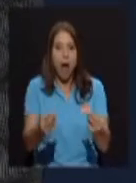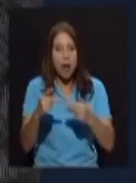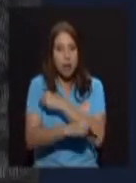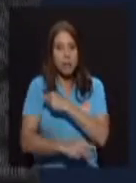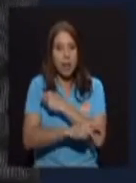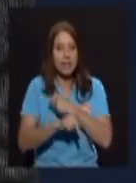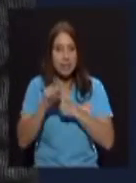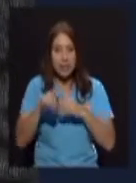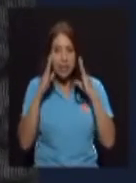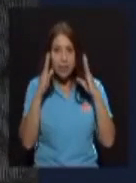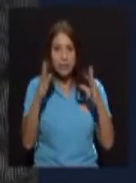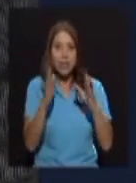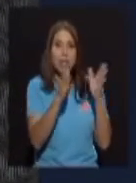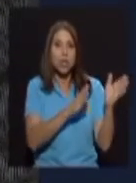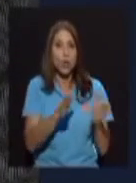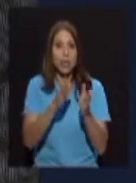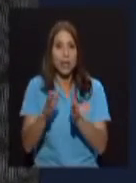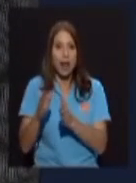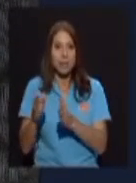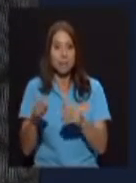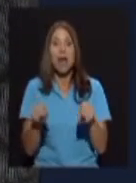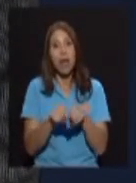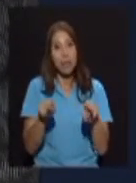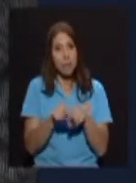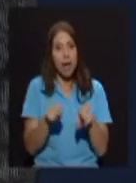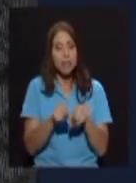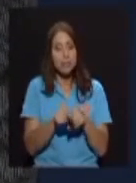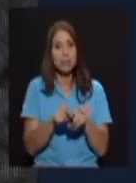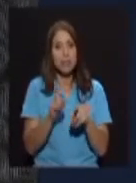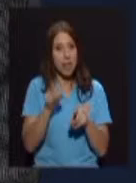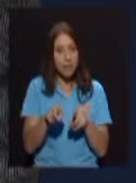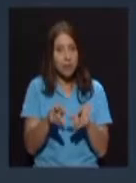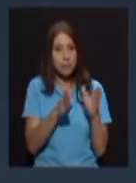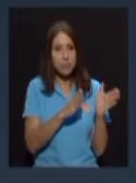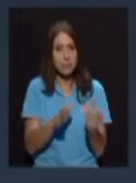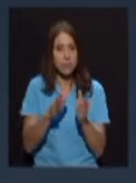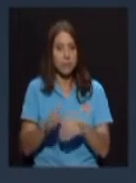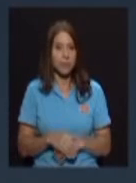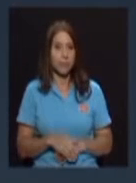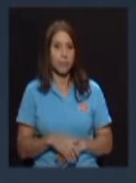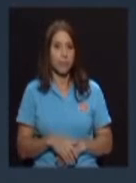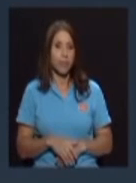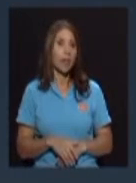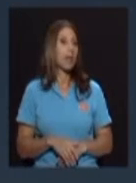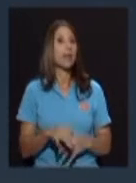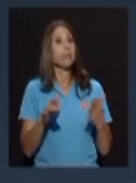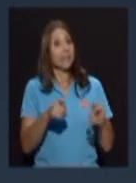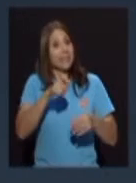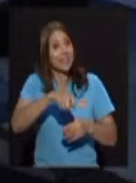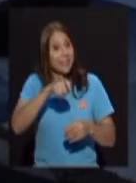y ordenar. Además, eso tiene que ser de manera ordenada. La misma disponibilidad de geriatras